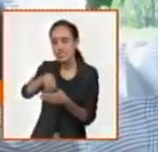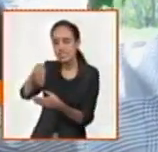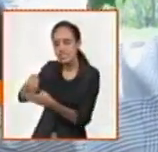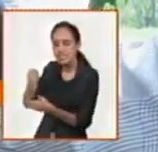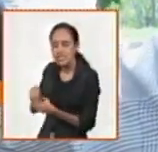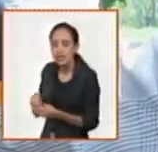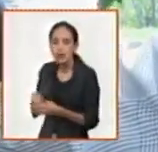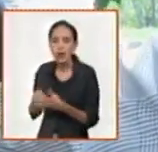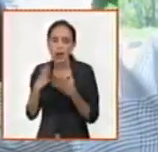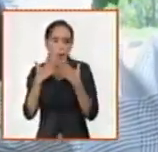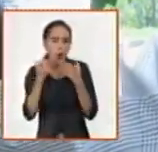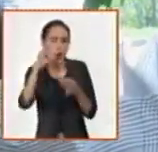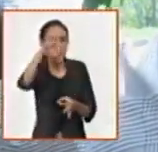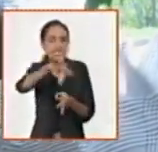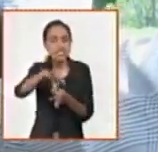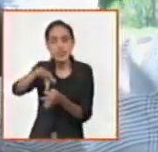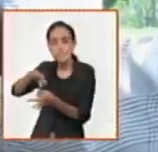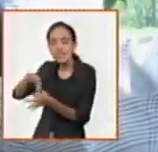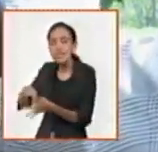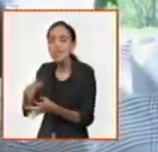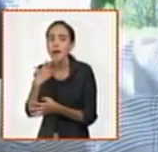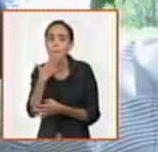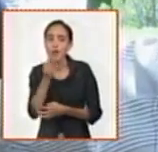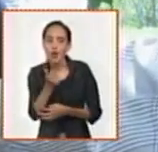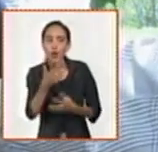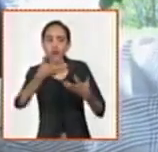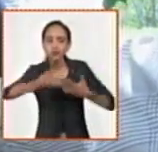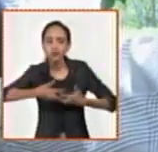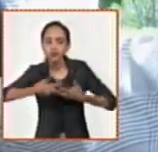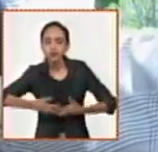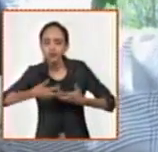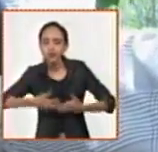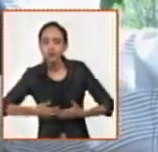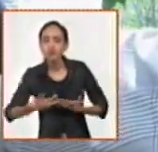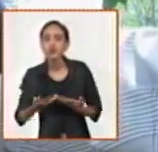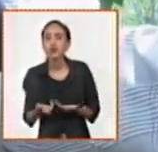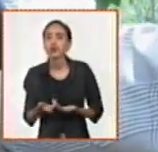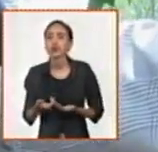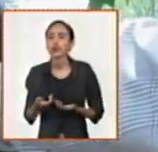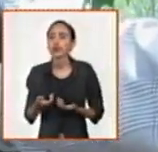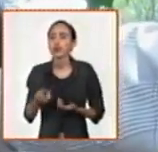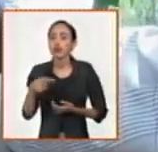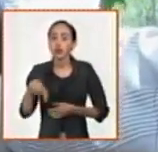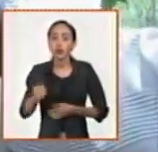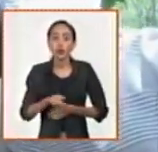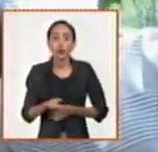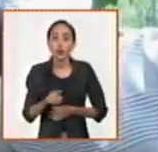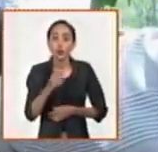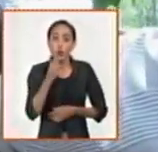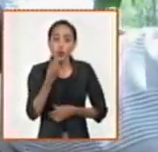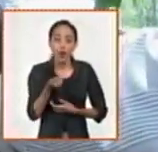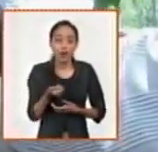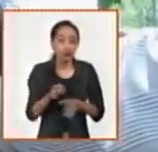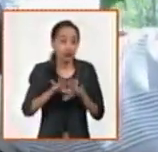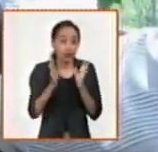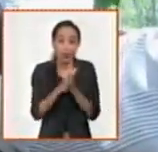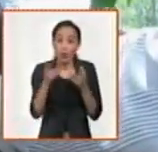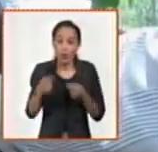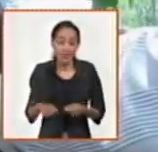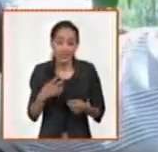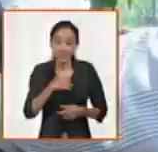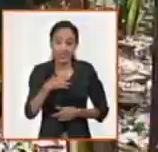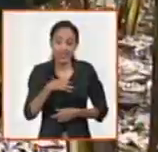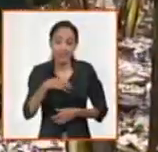las mejores semillas, las de mayor rendimiento, de no faltarle ningún eslabón al cultivo para